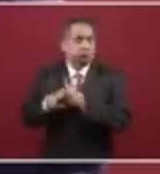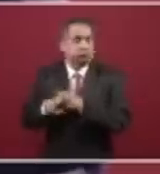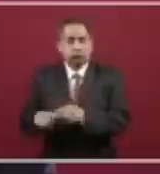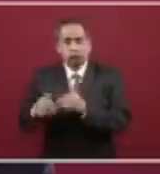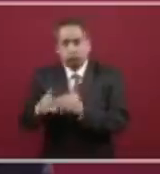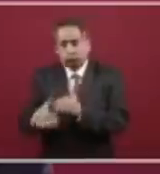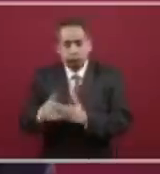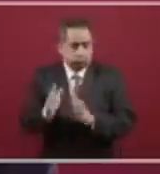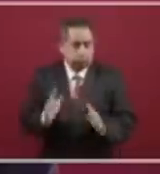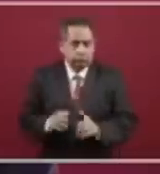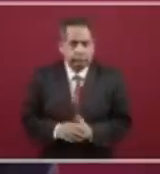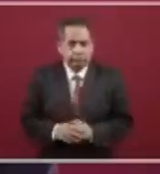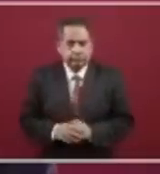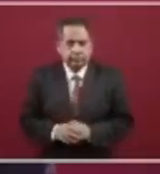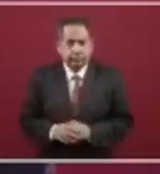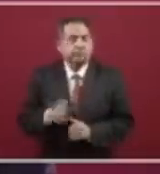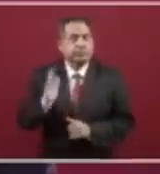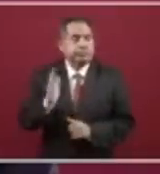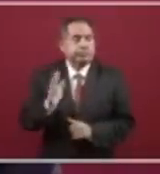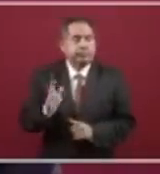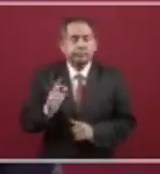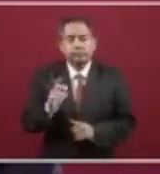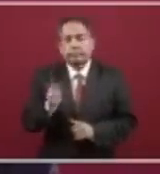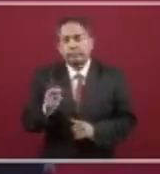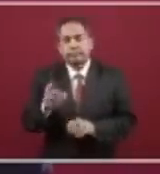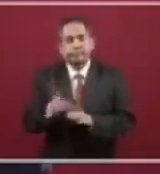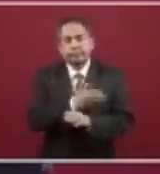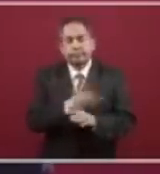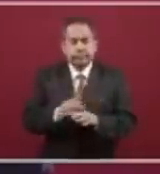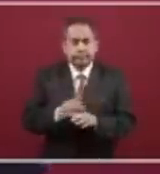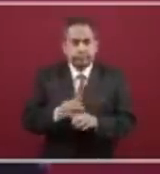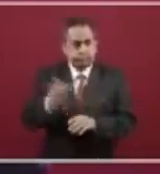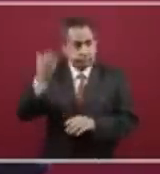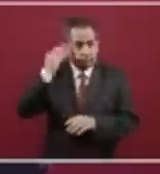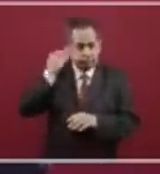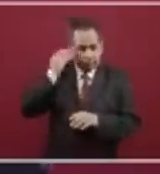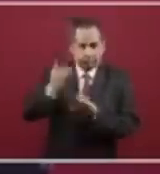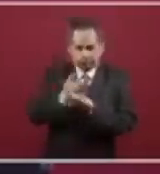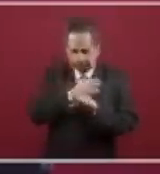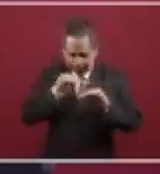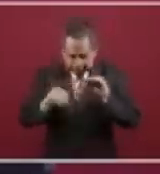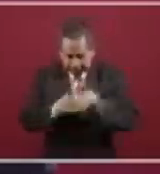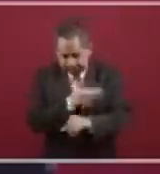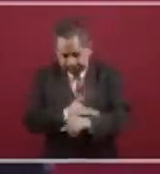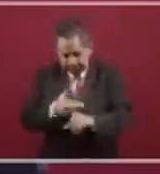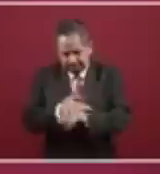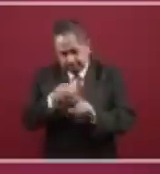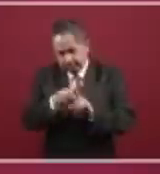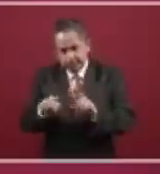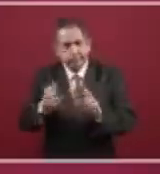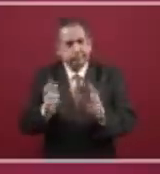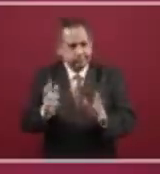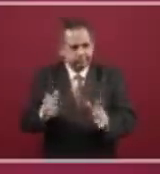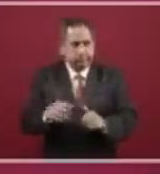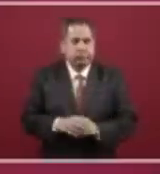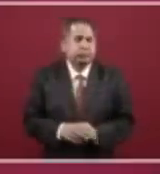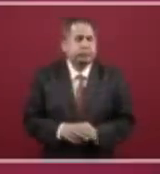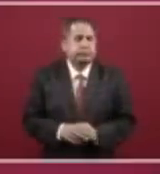pero ya llevamos el tiempo trabajando en esto ya